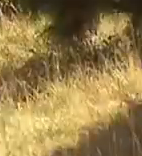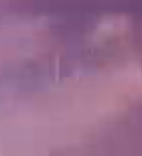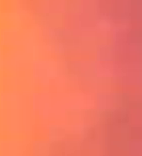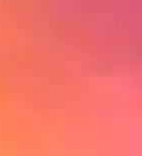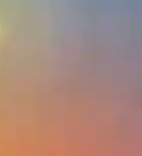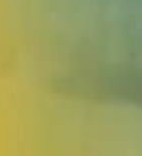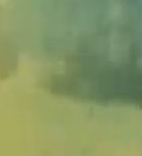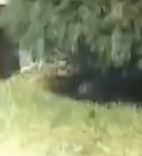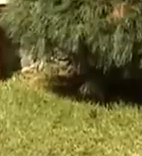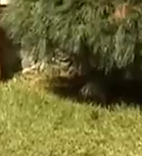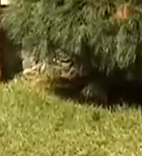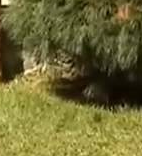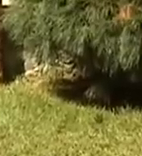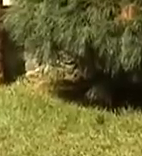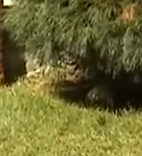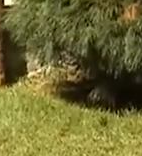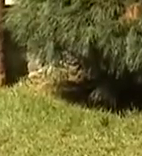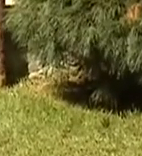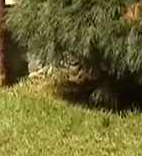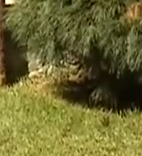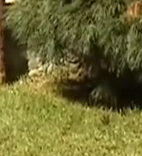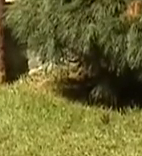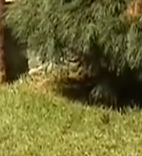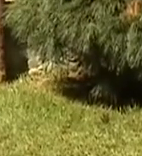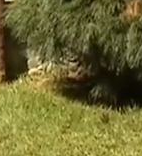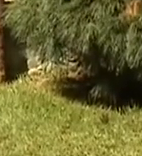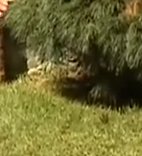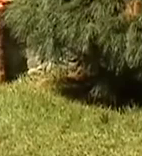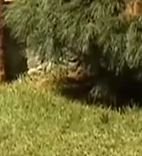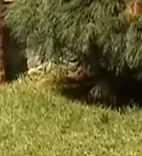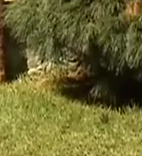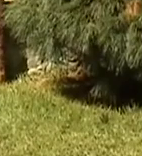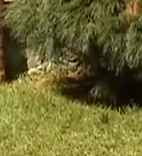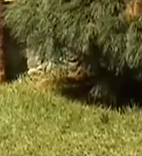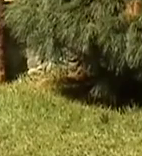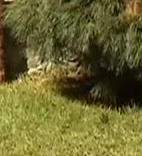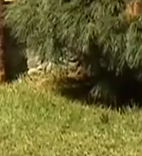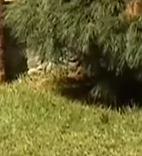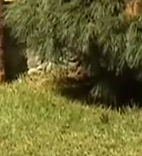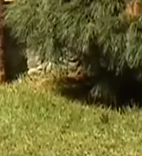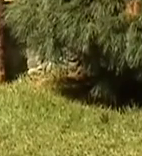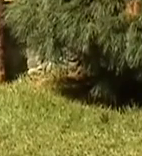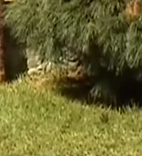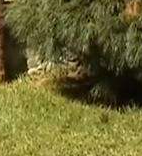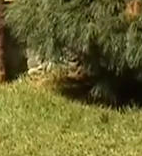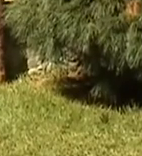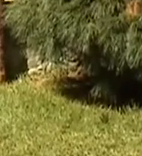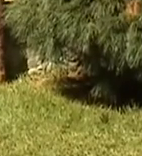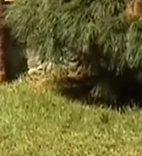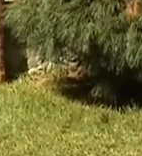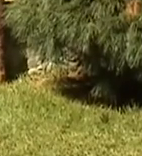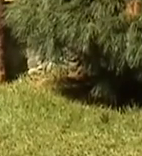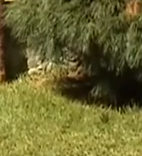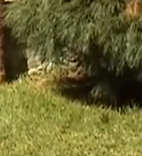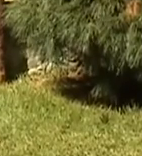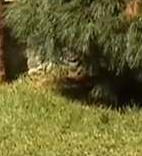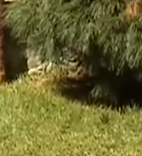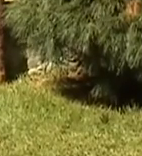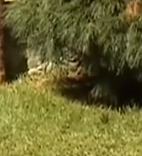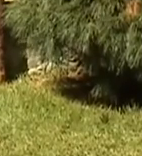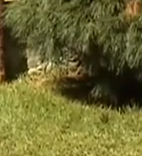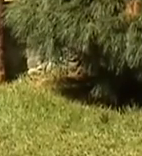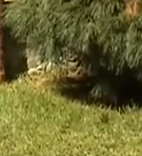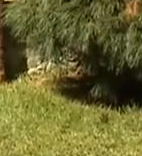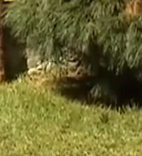Navidad. La gente comienza a recorrer la plantación, escoge el árbol, el tamaño, la forma que le